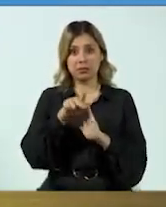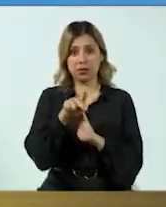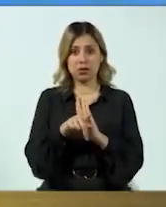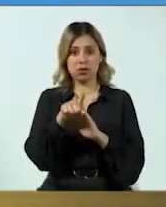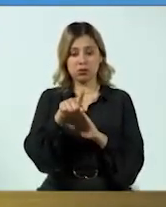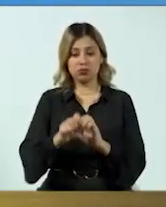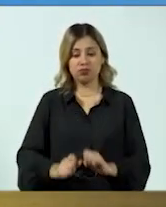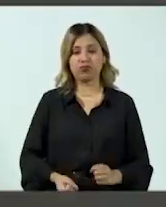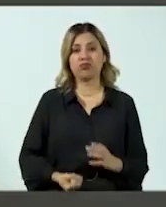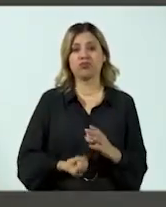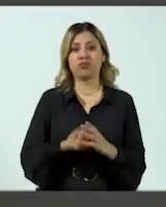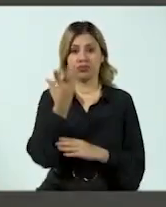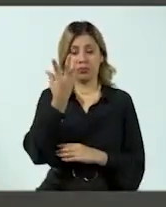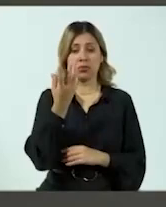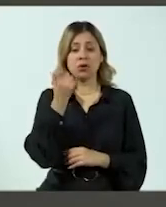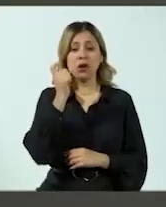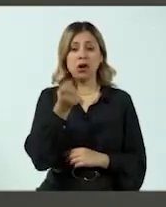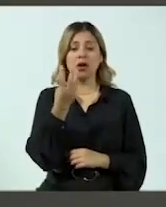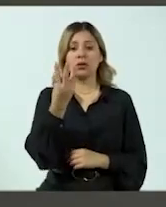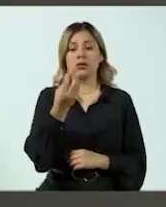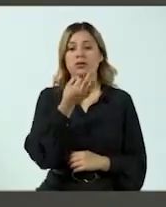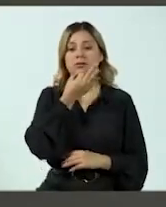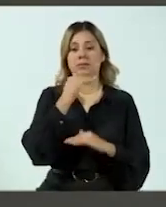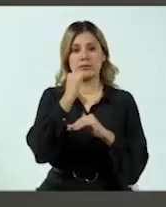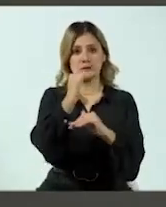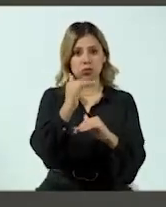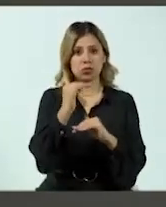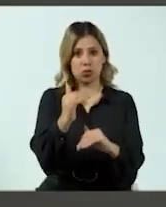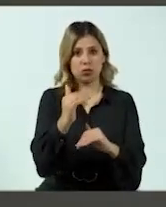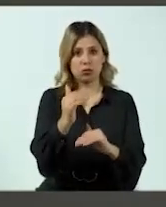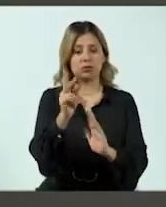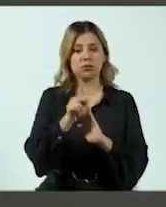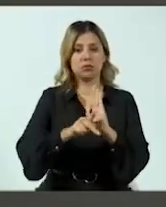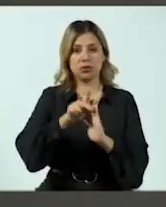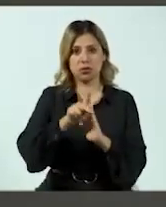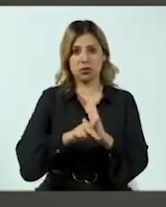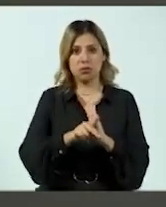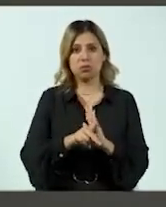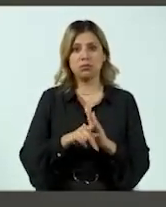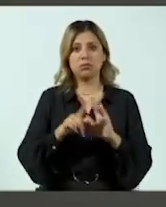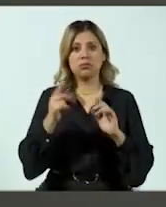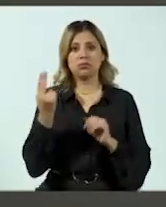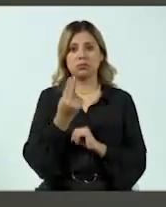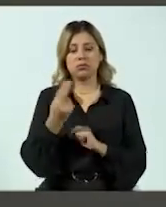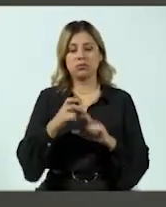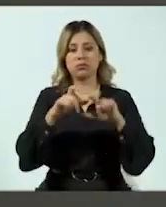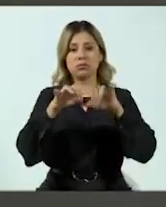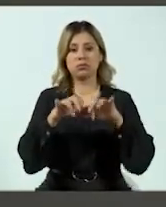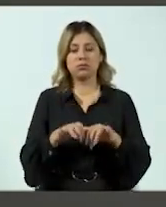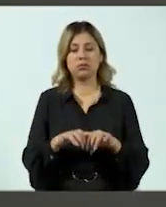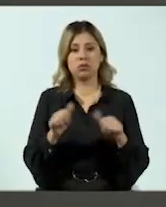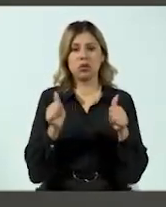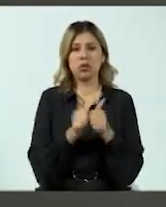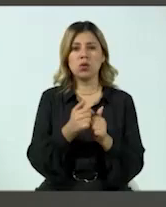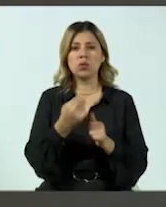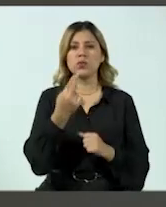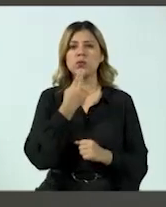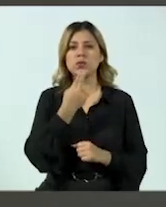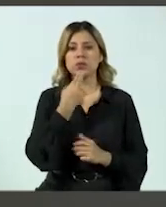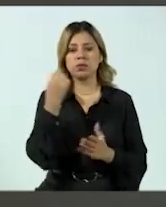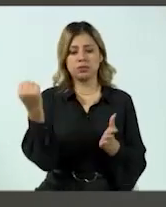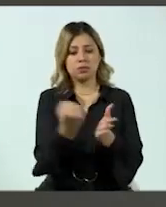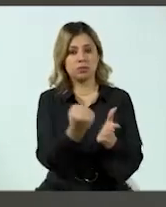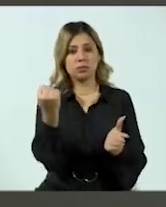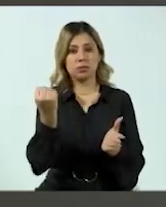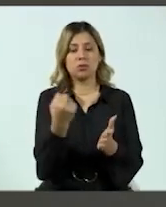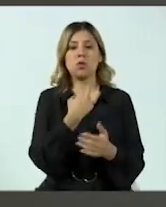suban no debe de durar más de 3 minutos esto es muy importante hay que llenar unos formatos de uso de autorización de